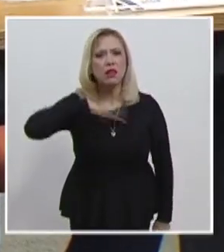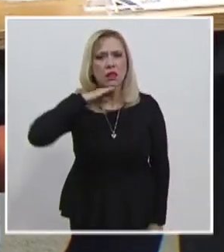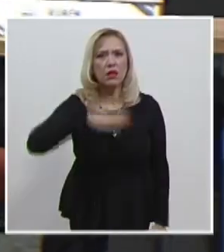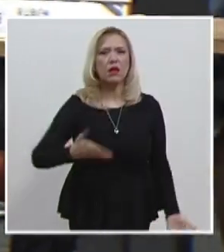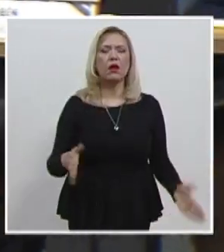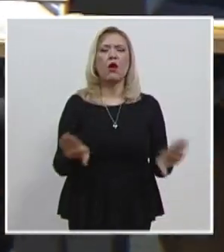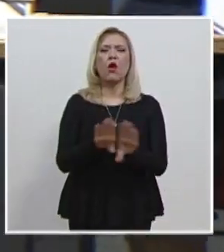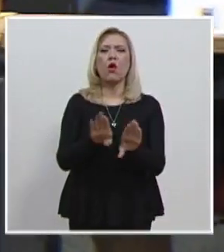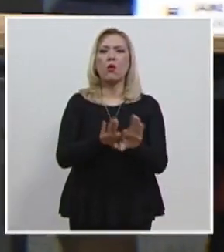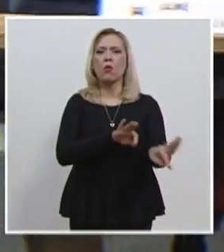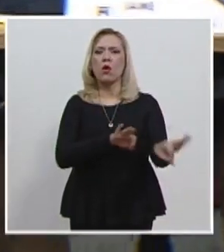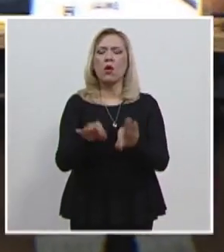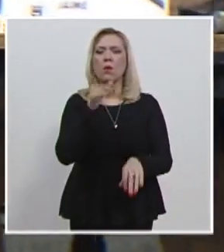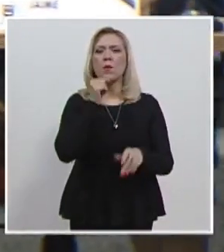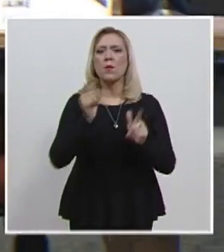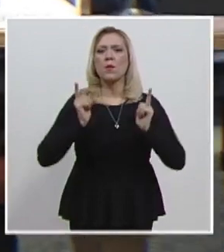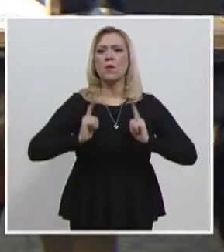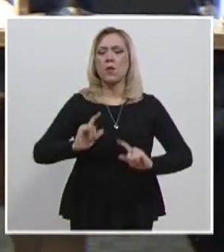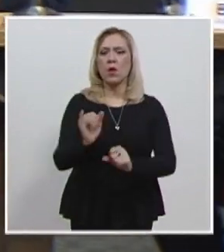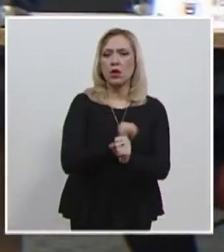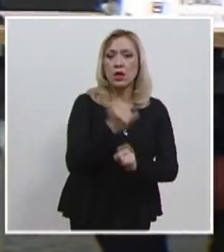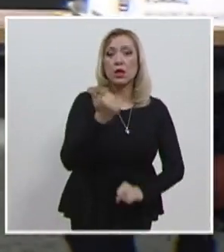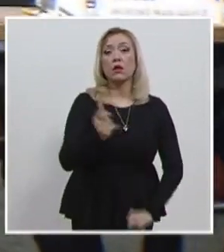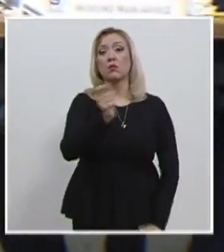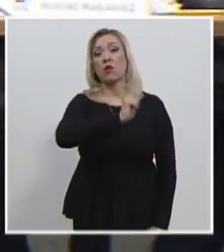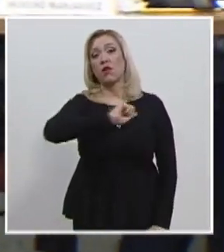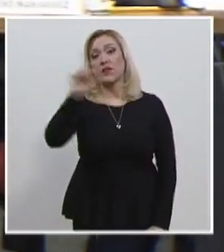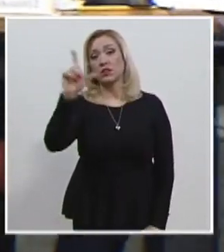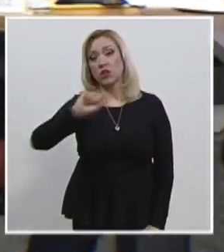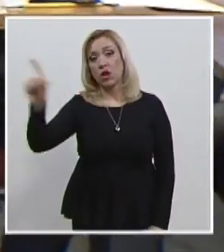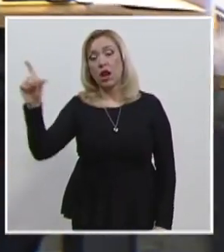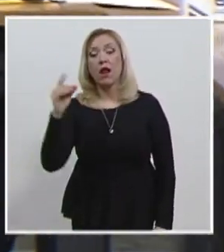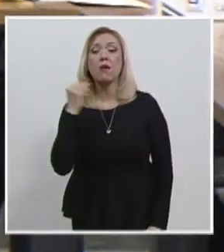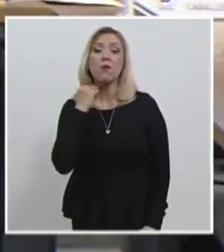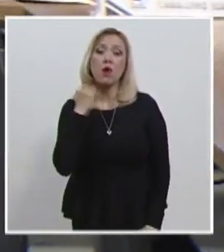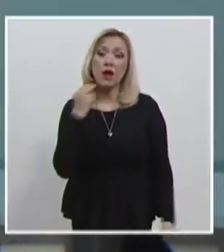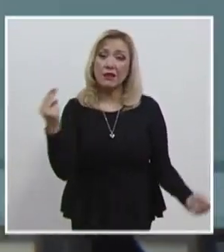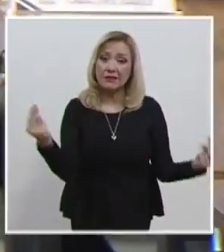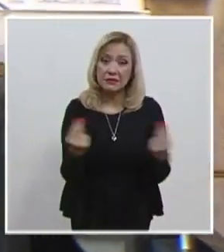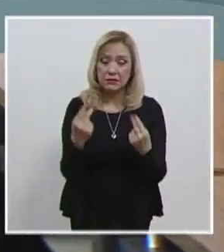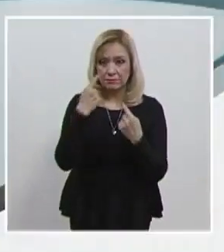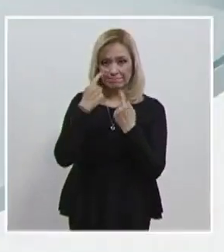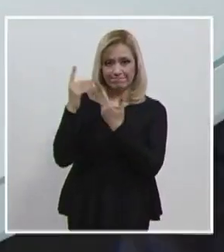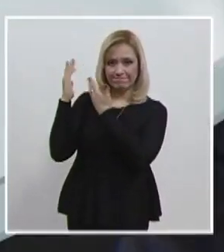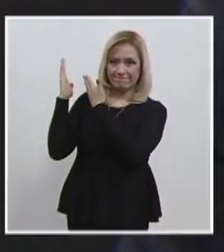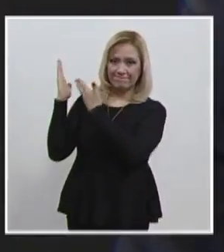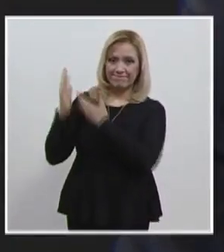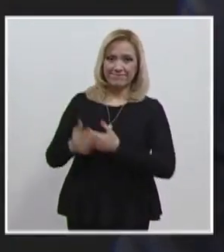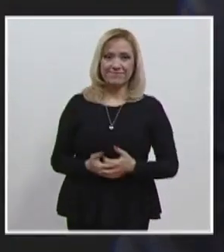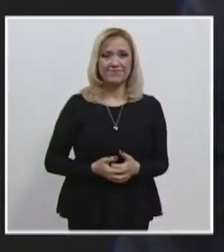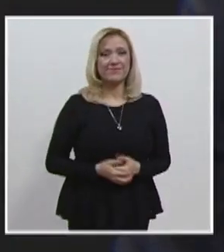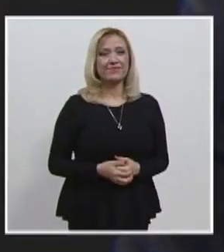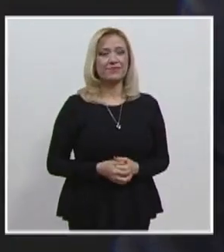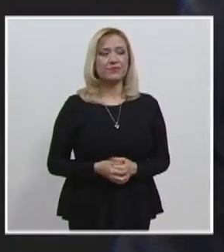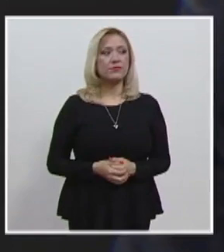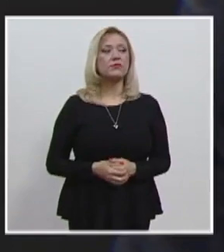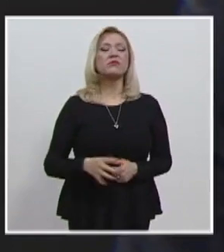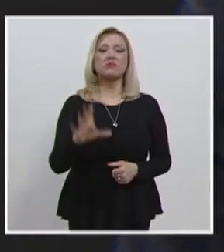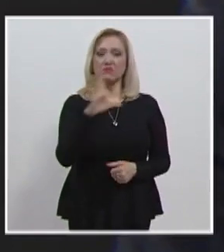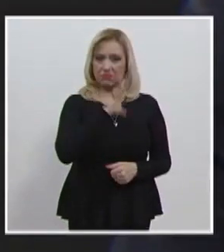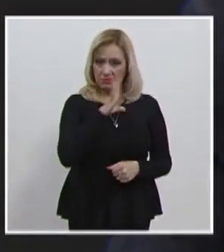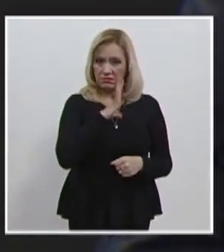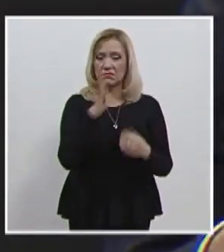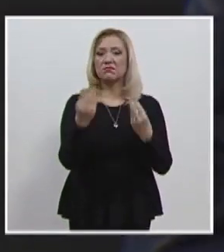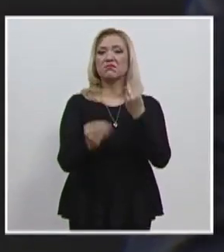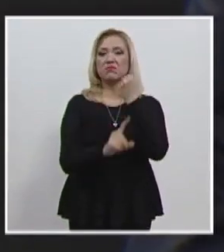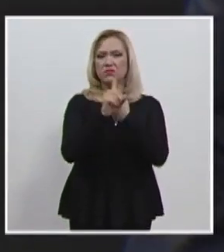de las fiscalías y la profesionalización de los abogados escuchemos hay una crisis como